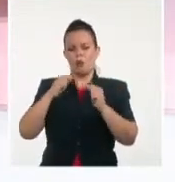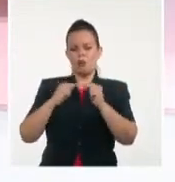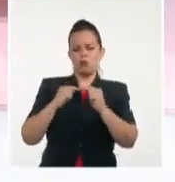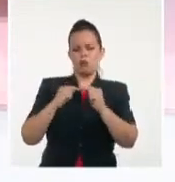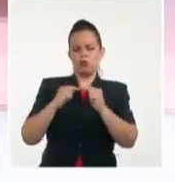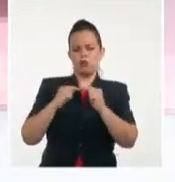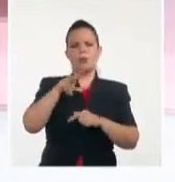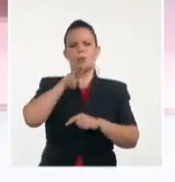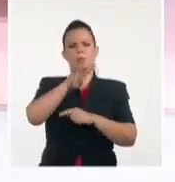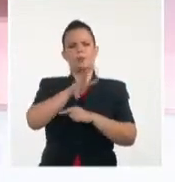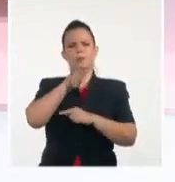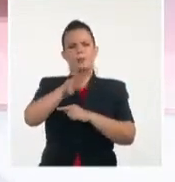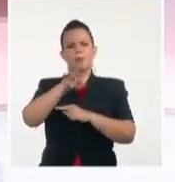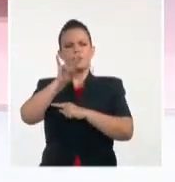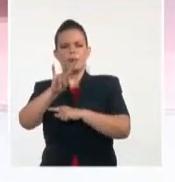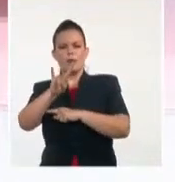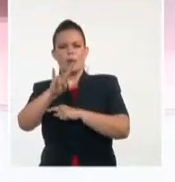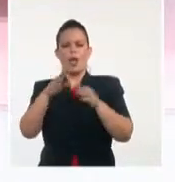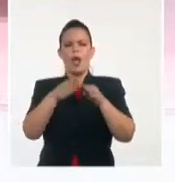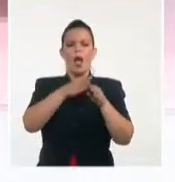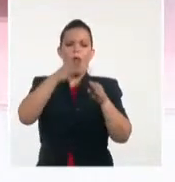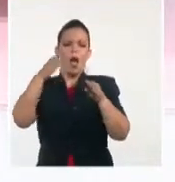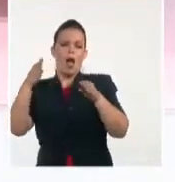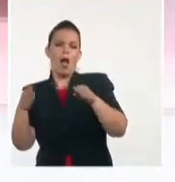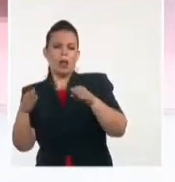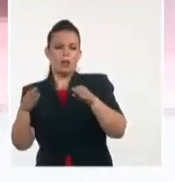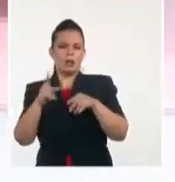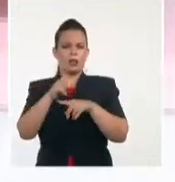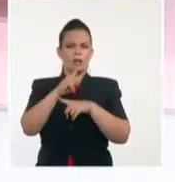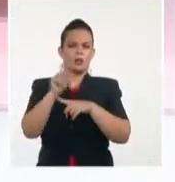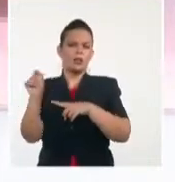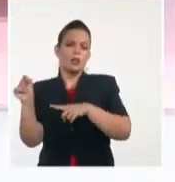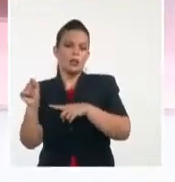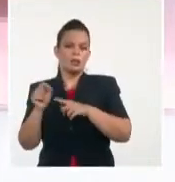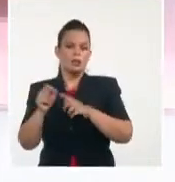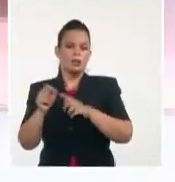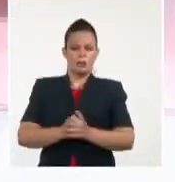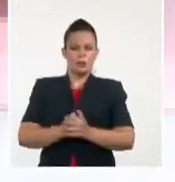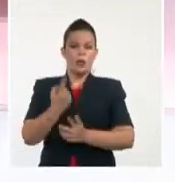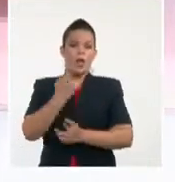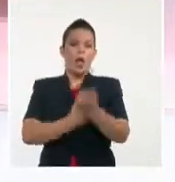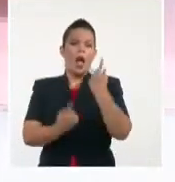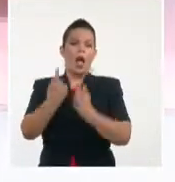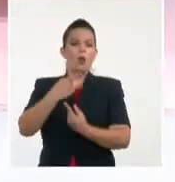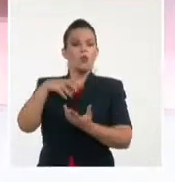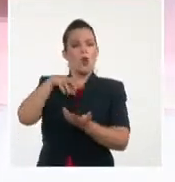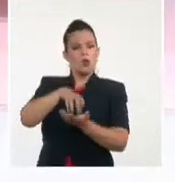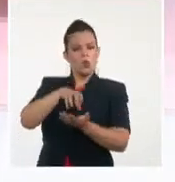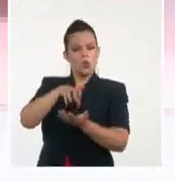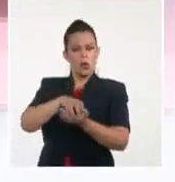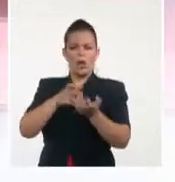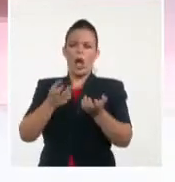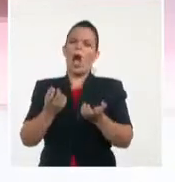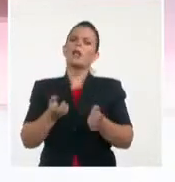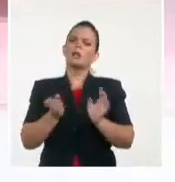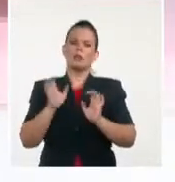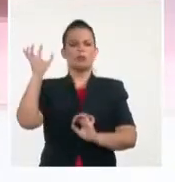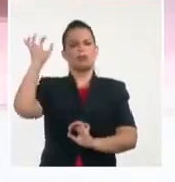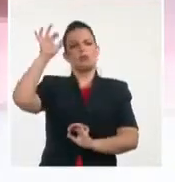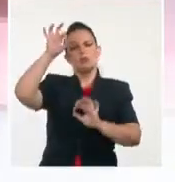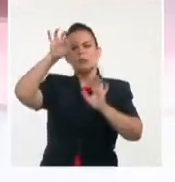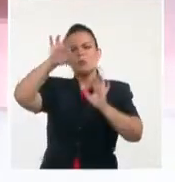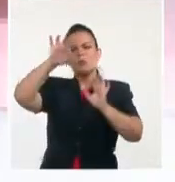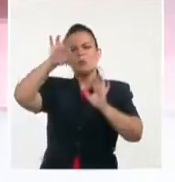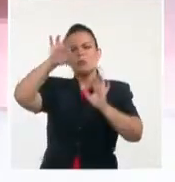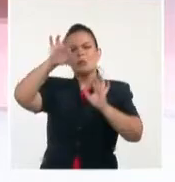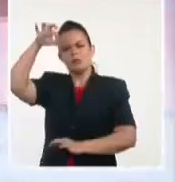229 milímetros hasta 100 milímetros, y en algunos lugares, claro, llovió menos. Pero fíjense